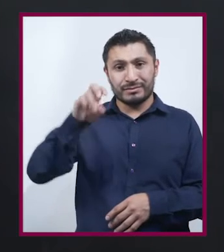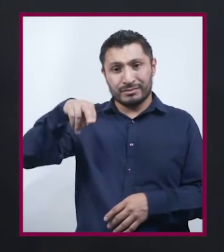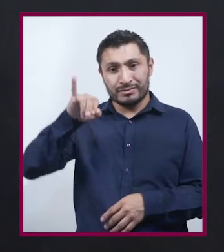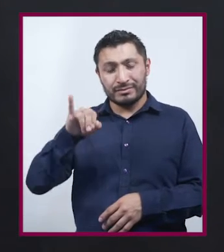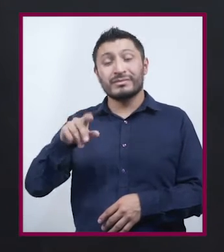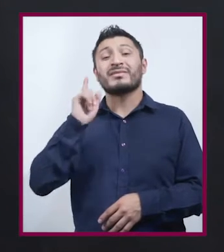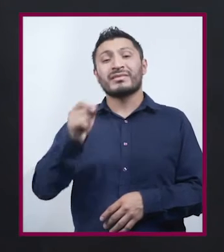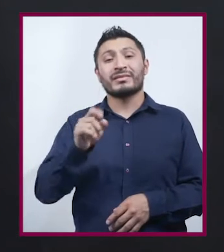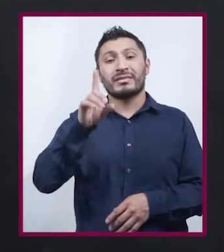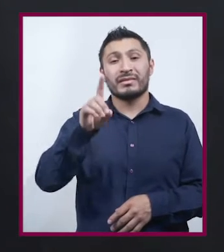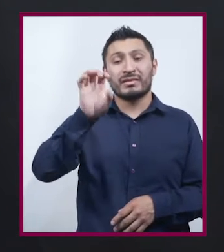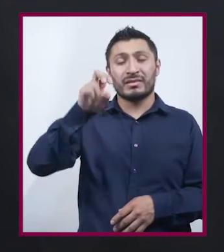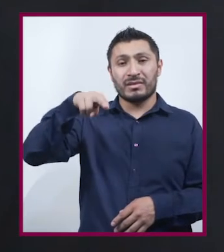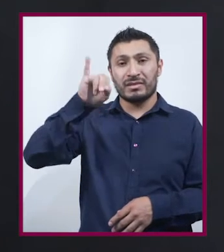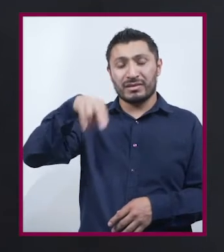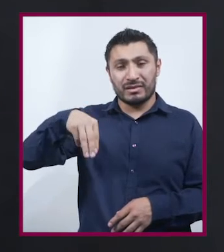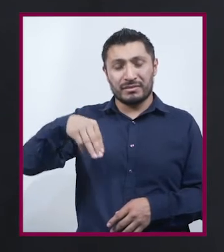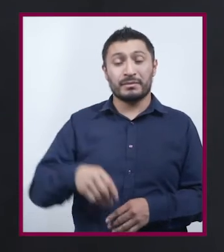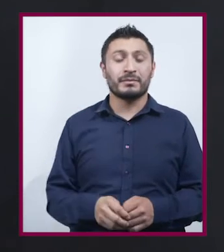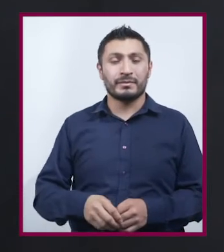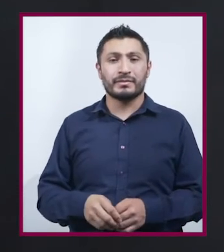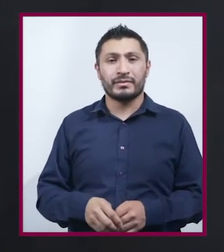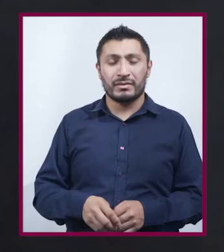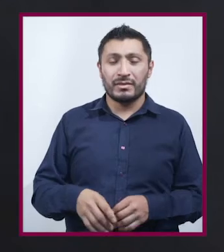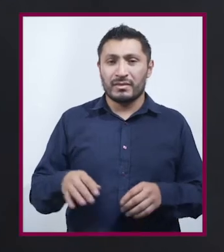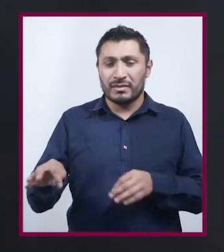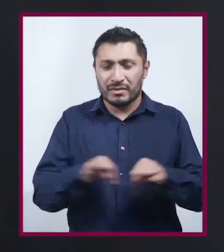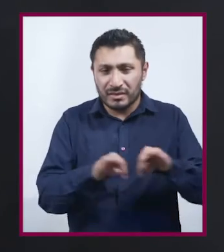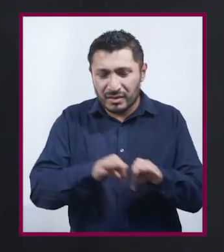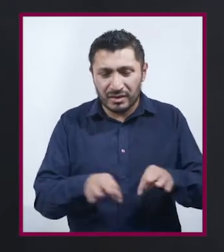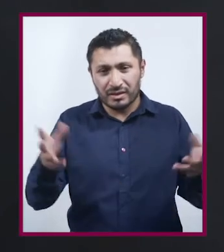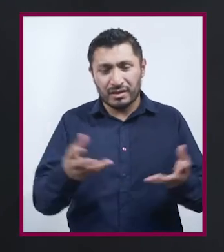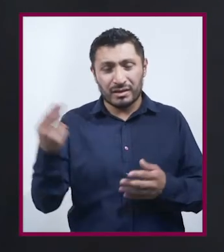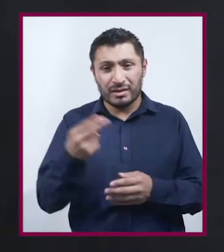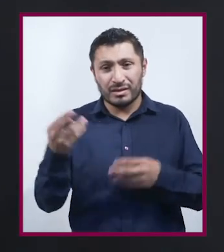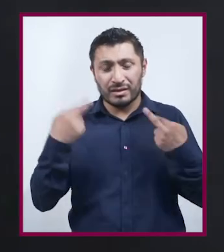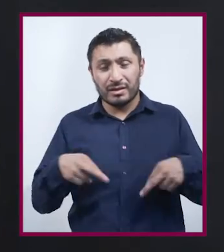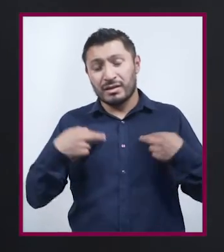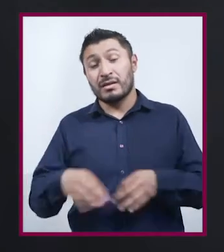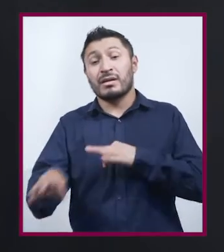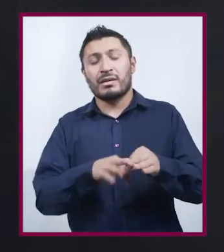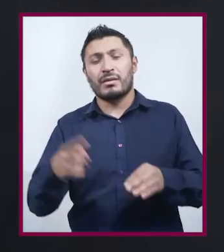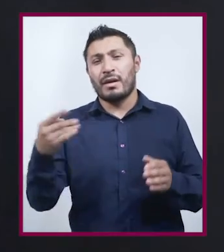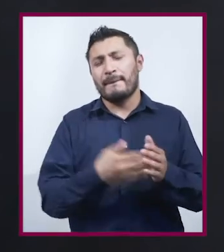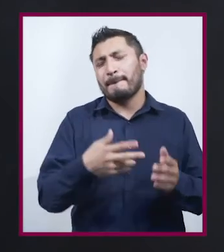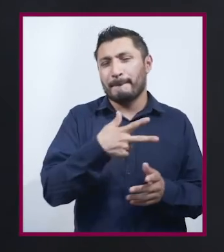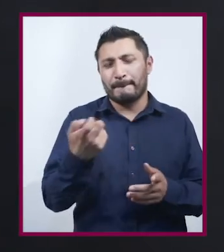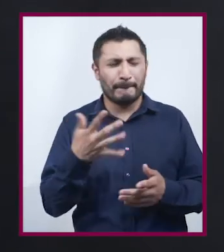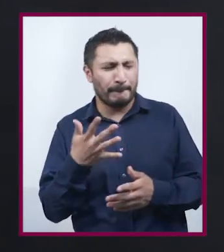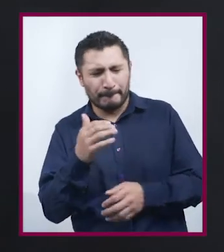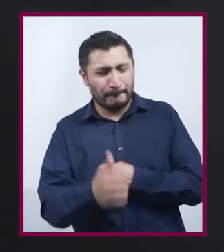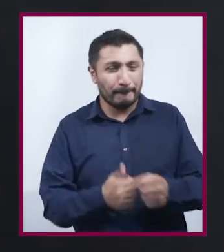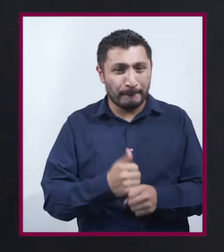denim, que quería decir denim. Su manufactura obedecía a la necesidad de ropa de trabajo. Por el año de